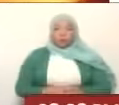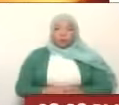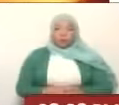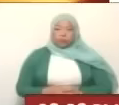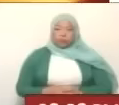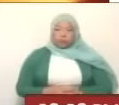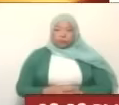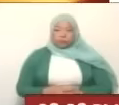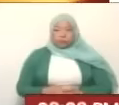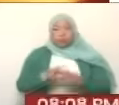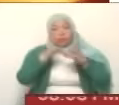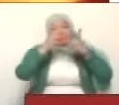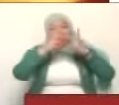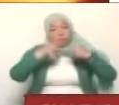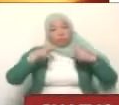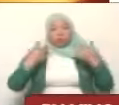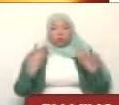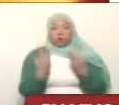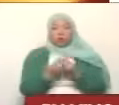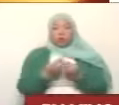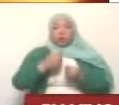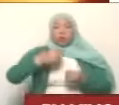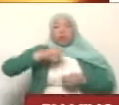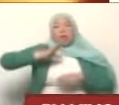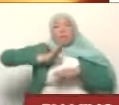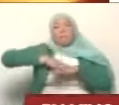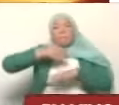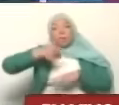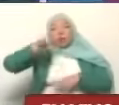Ellos enumeran un conjunto de elementos del por qué.